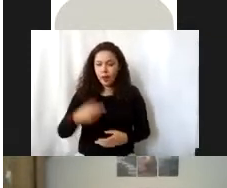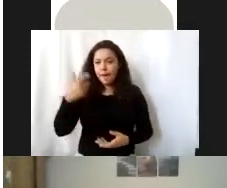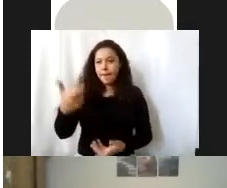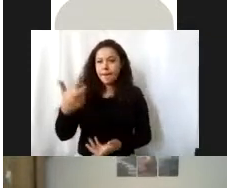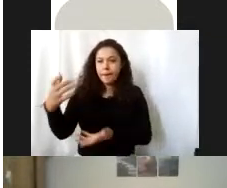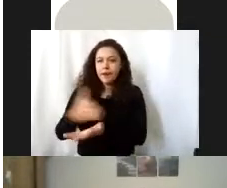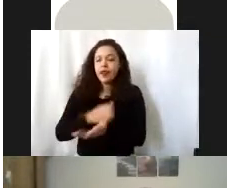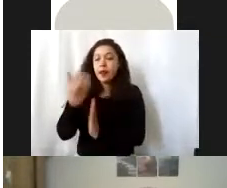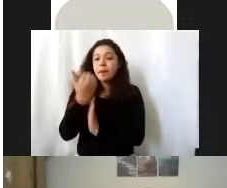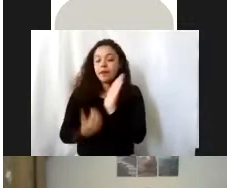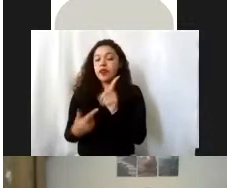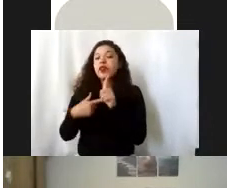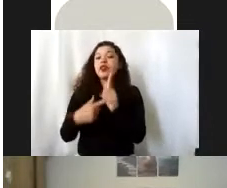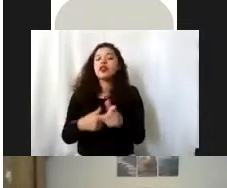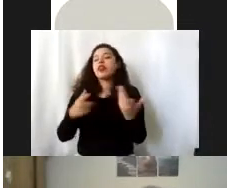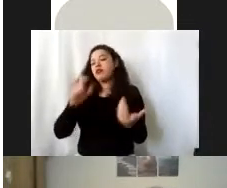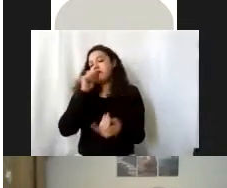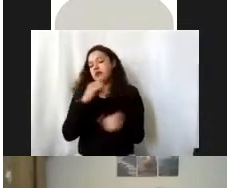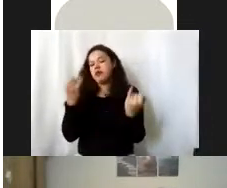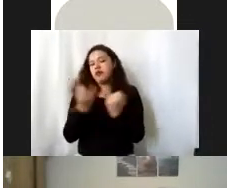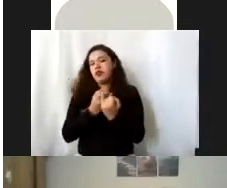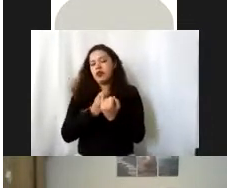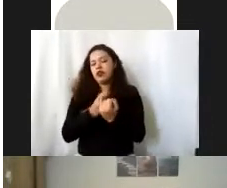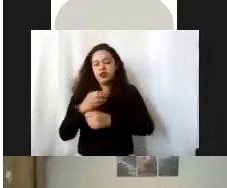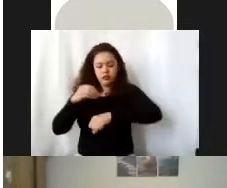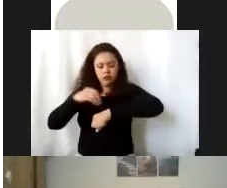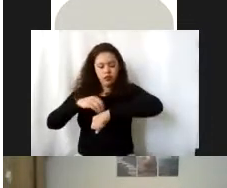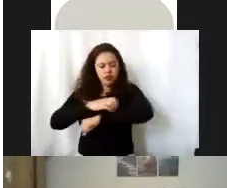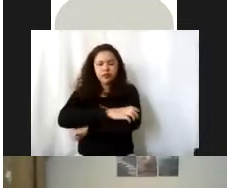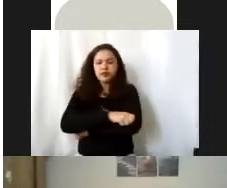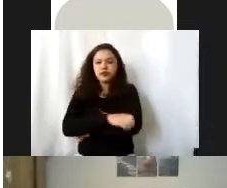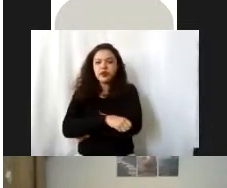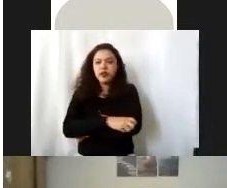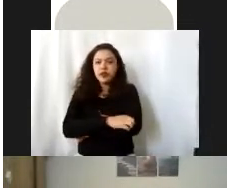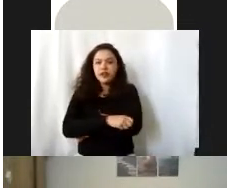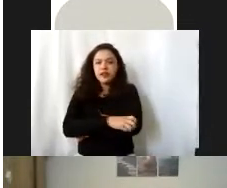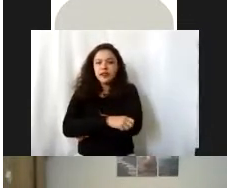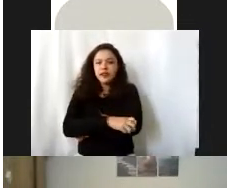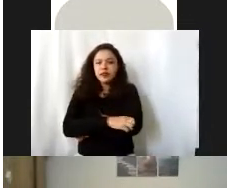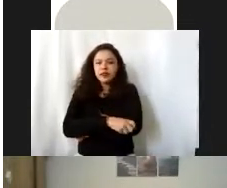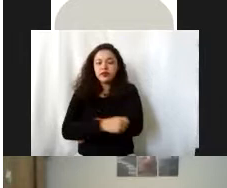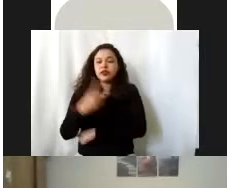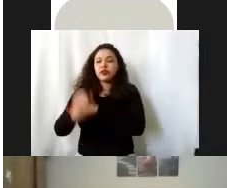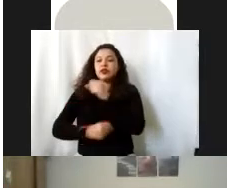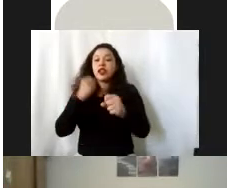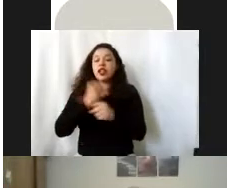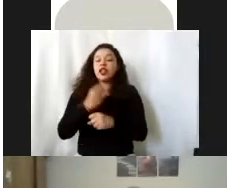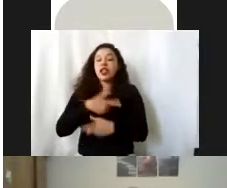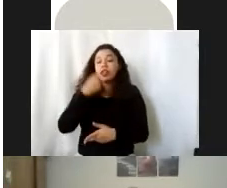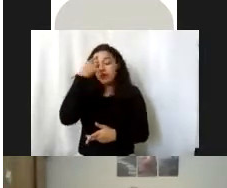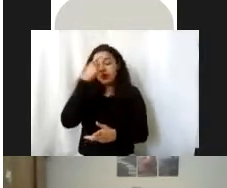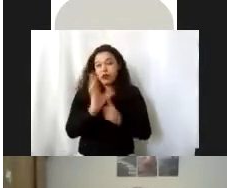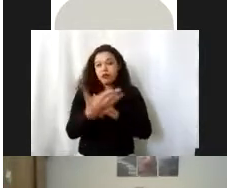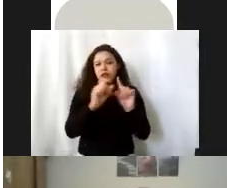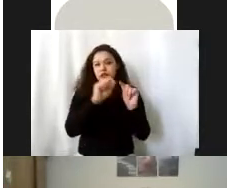vigente, mismo que se establece anualmente por la Comisión Nacional de Salarios Mínimos. O sea,